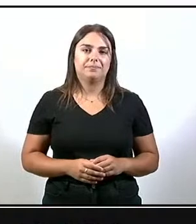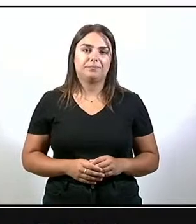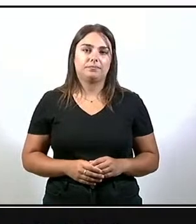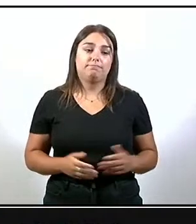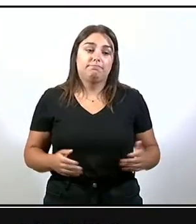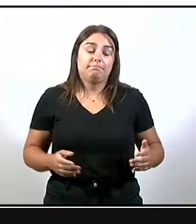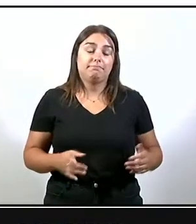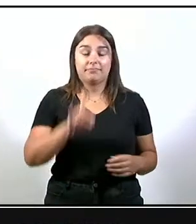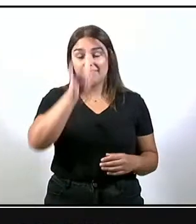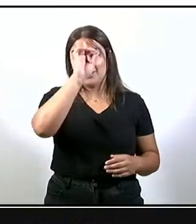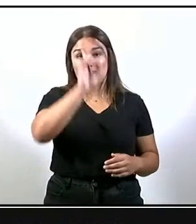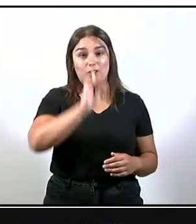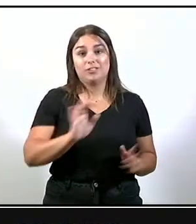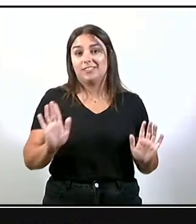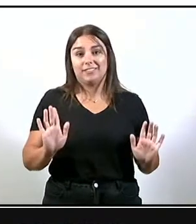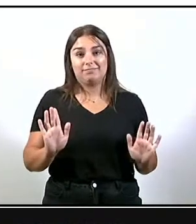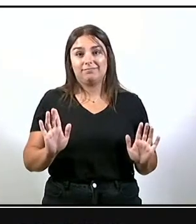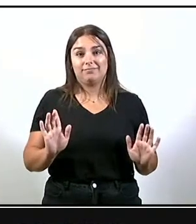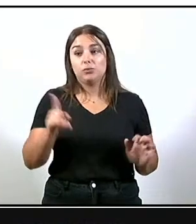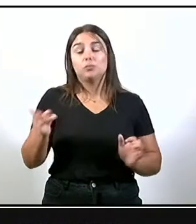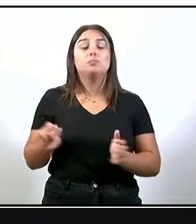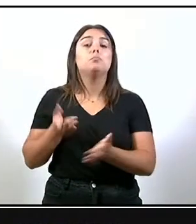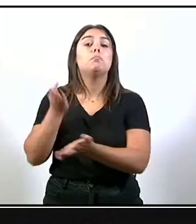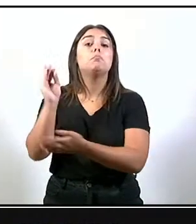No lo sé, habrá que preguntarle al jefe del laboratorio.